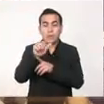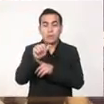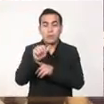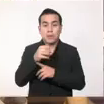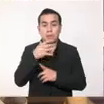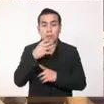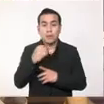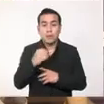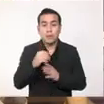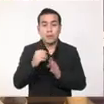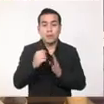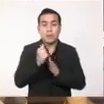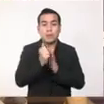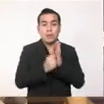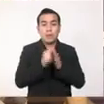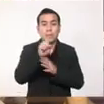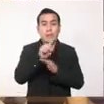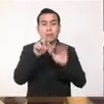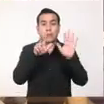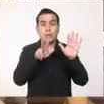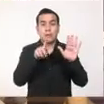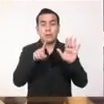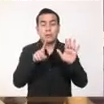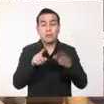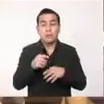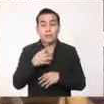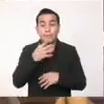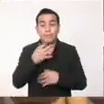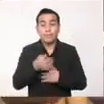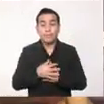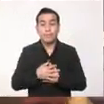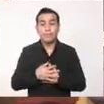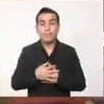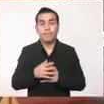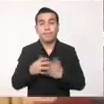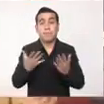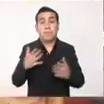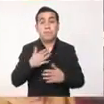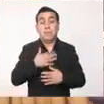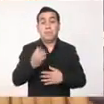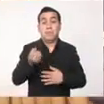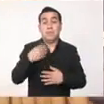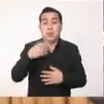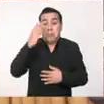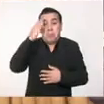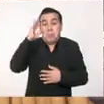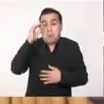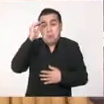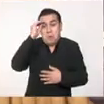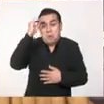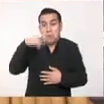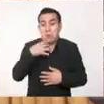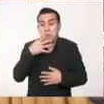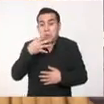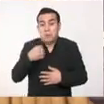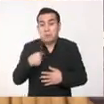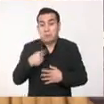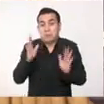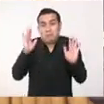no se había seguido el artículo 186 de la Constitución. Esto es lo que me han dicho, yo no puedo juzgar porque